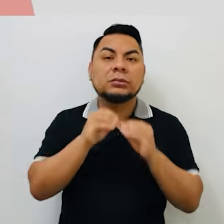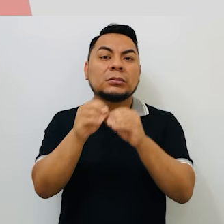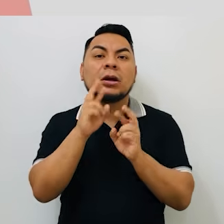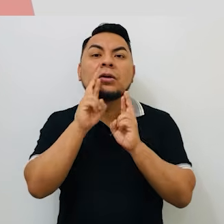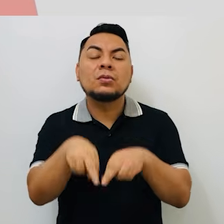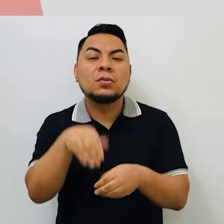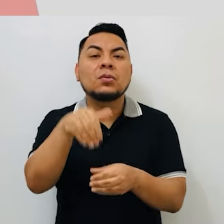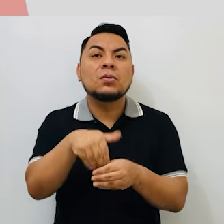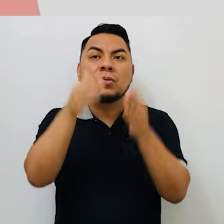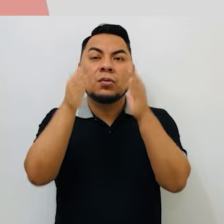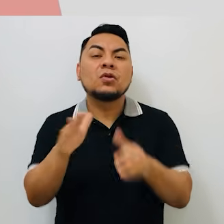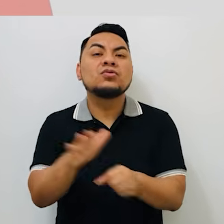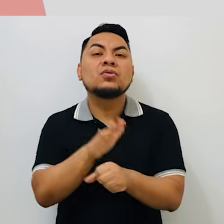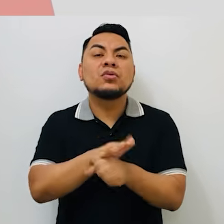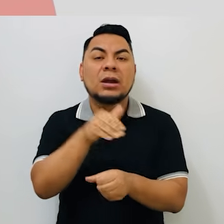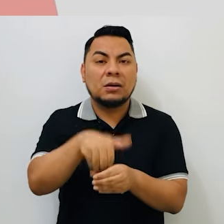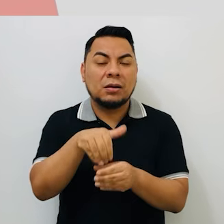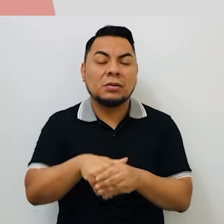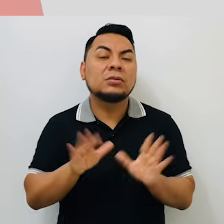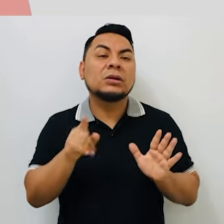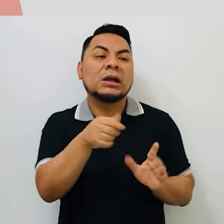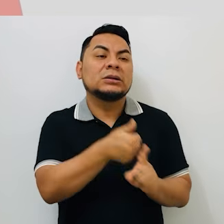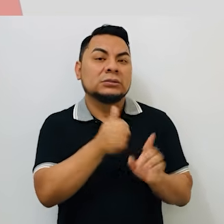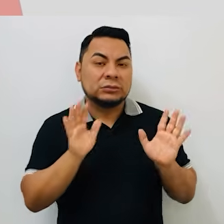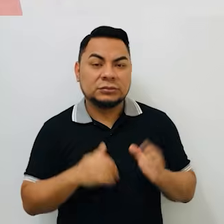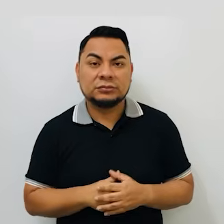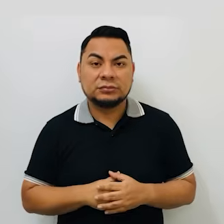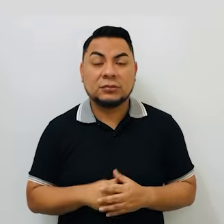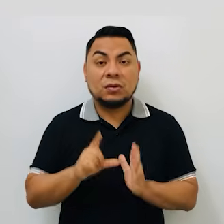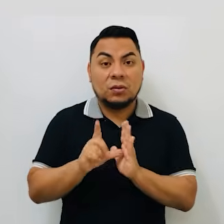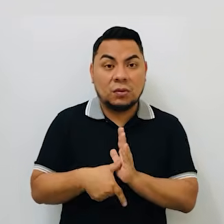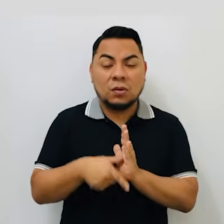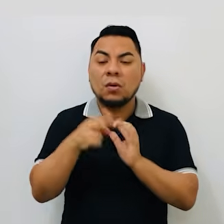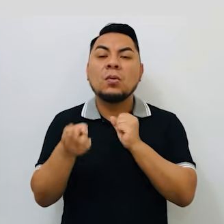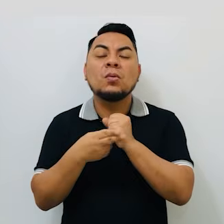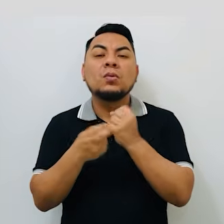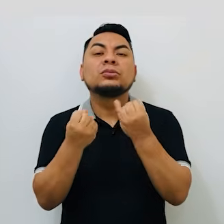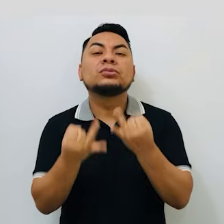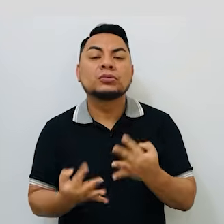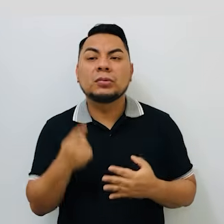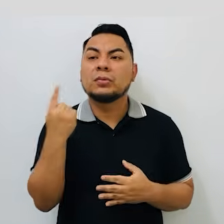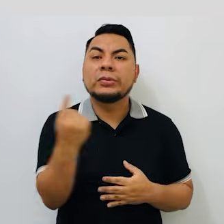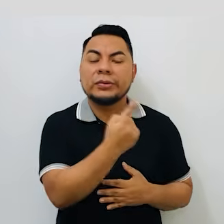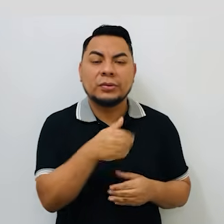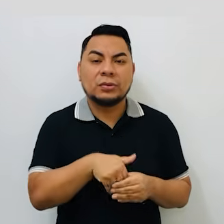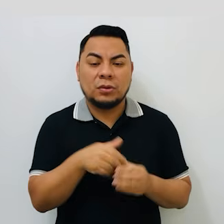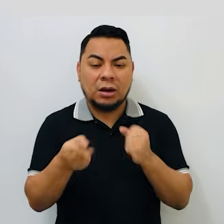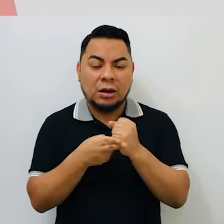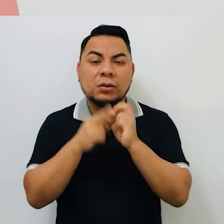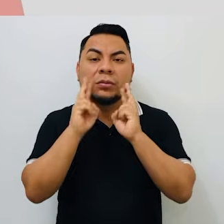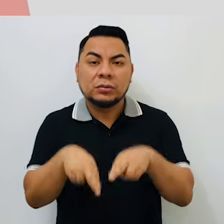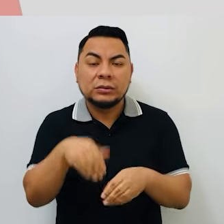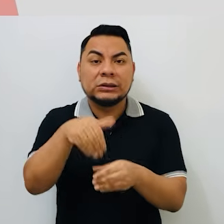y coloca el resultado en la columna total de votos según corresponda. Luego suma los totales de cada opción